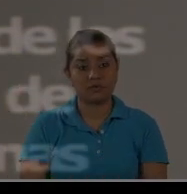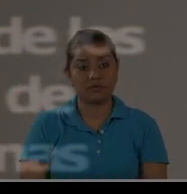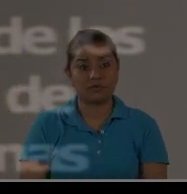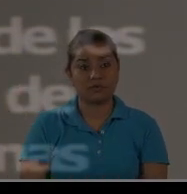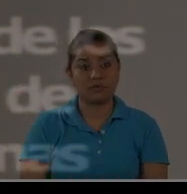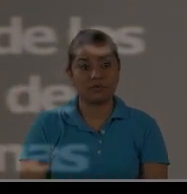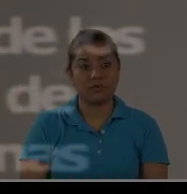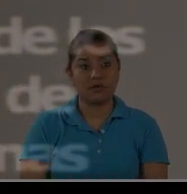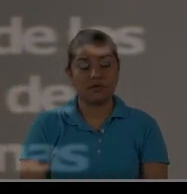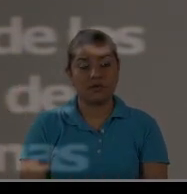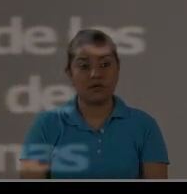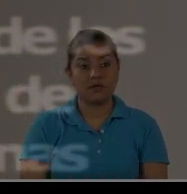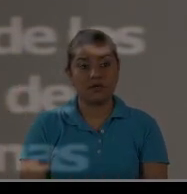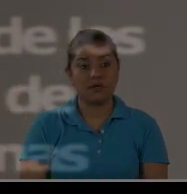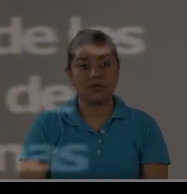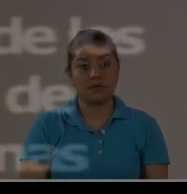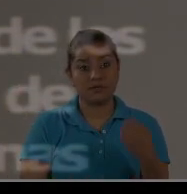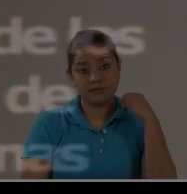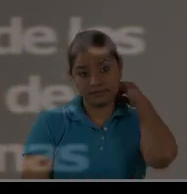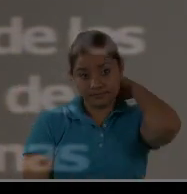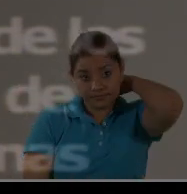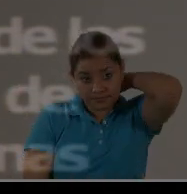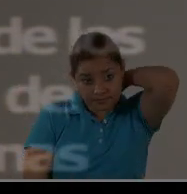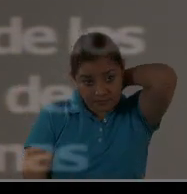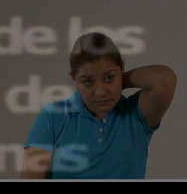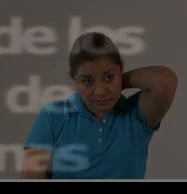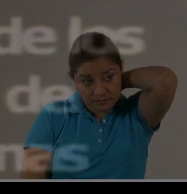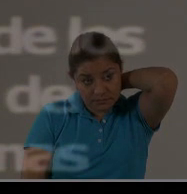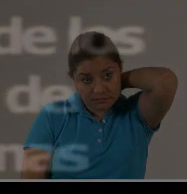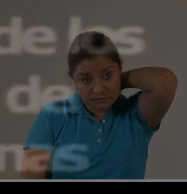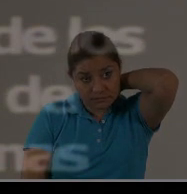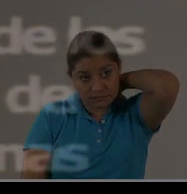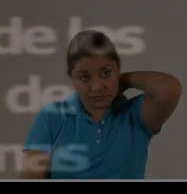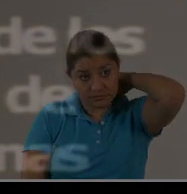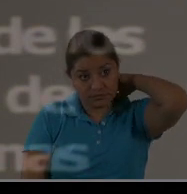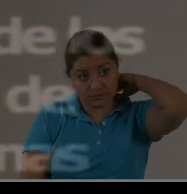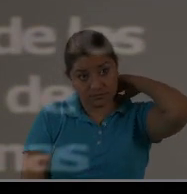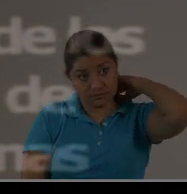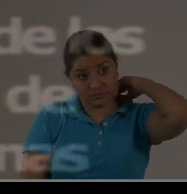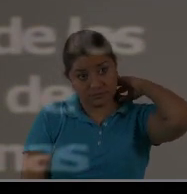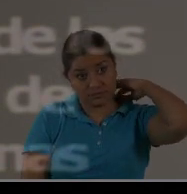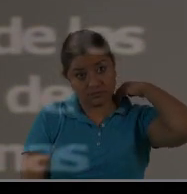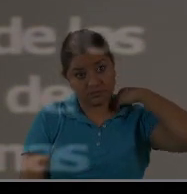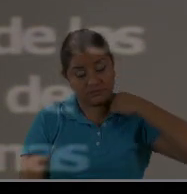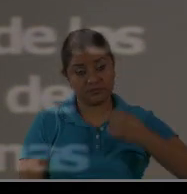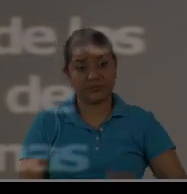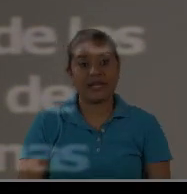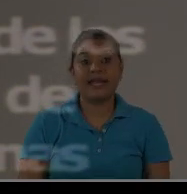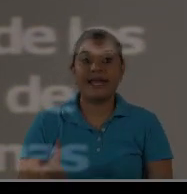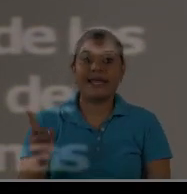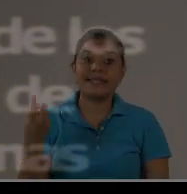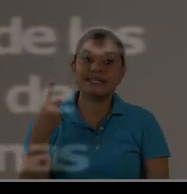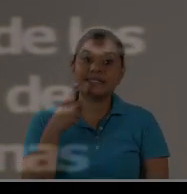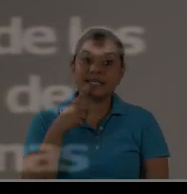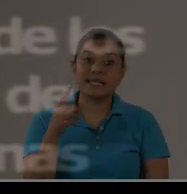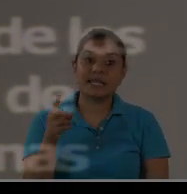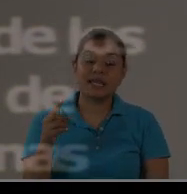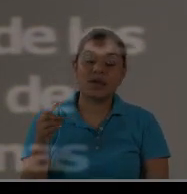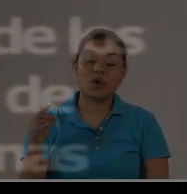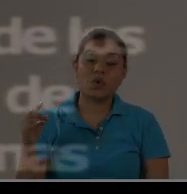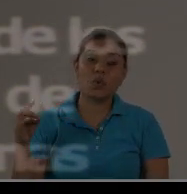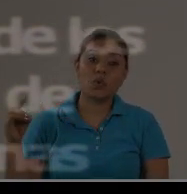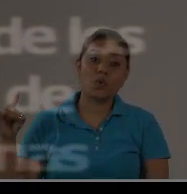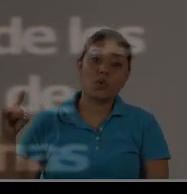impresionante una línea aérea francesa fue demandada porque no se quiso